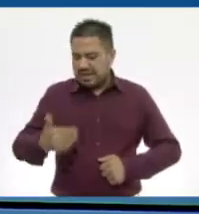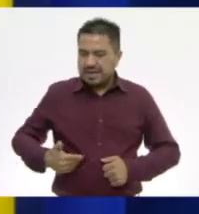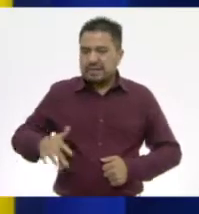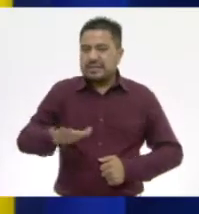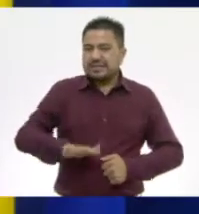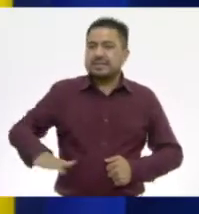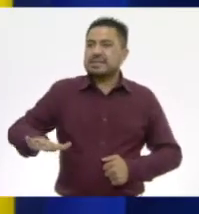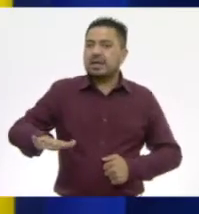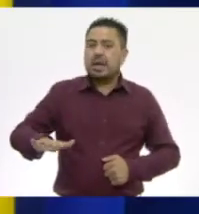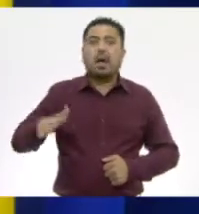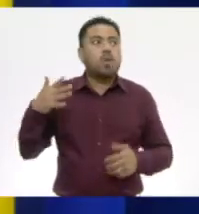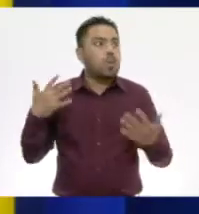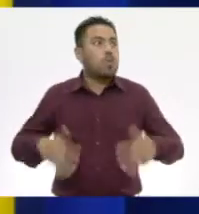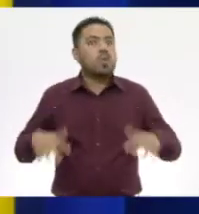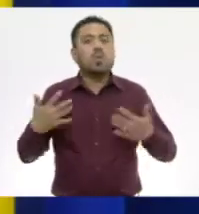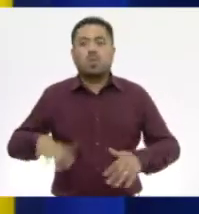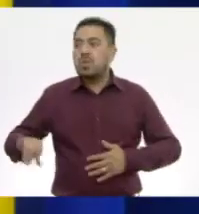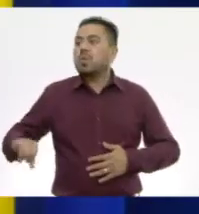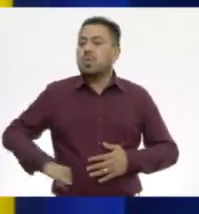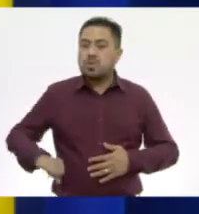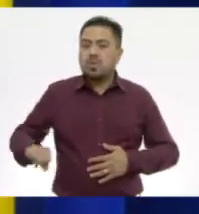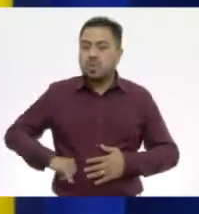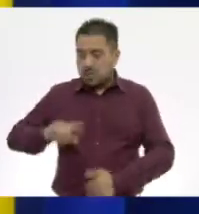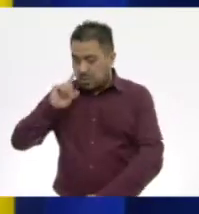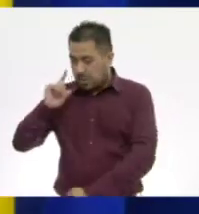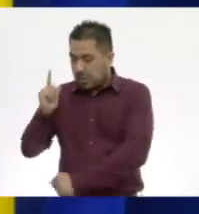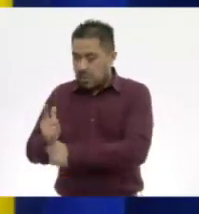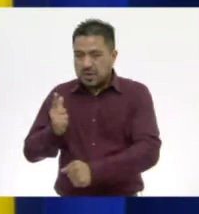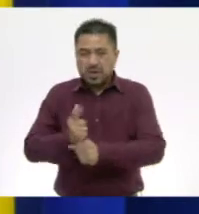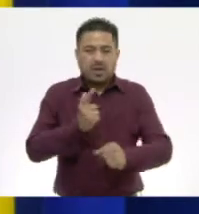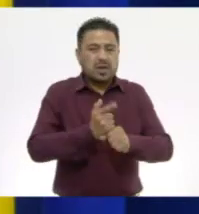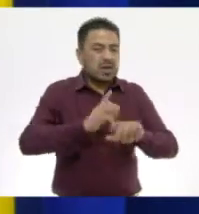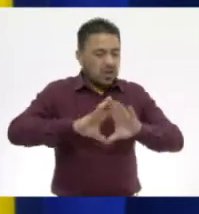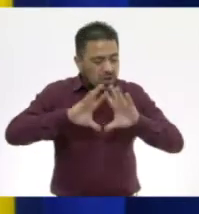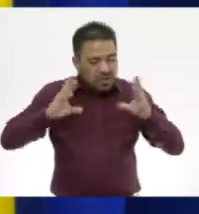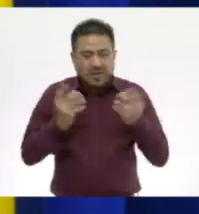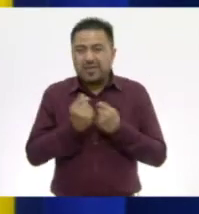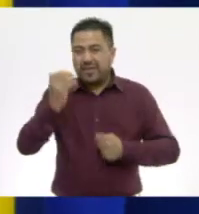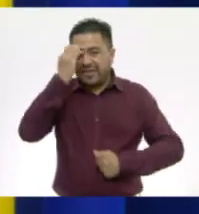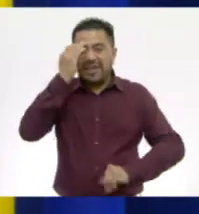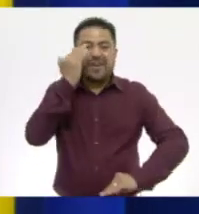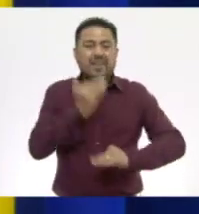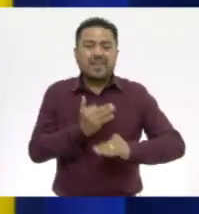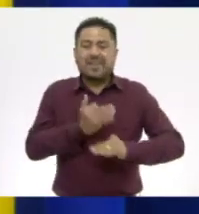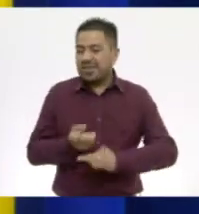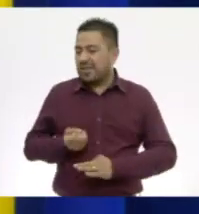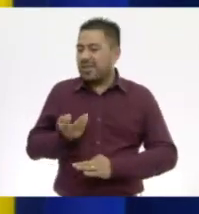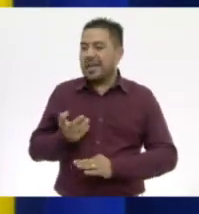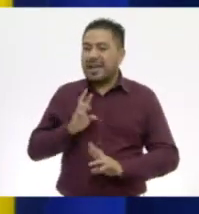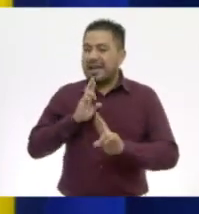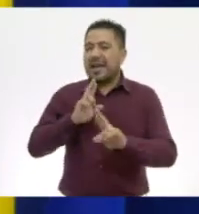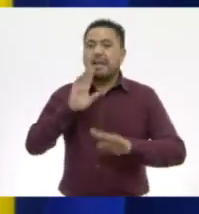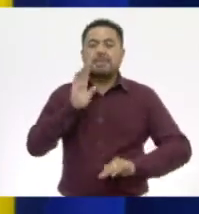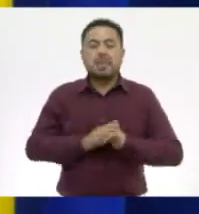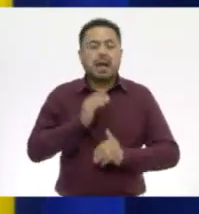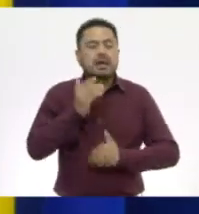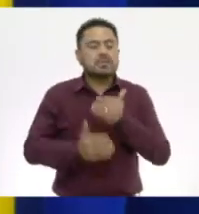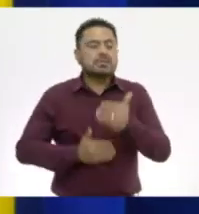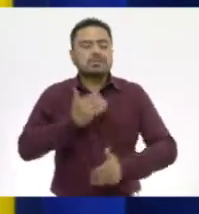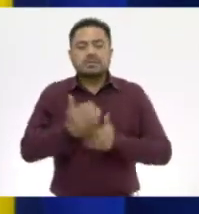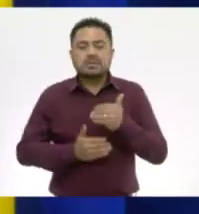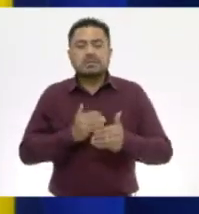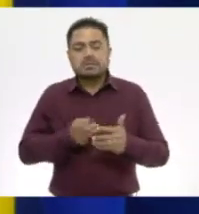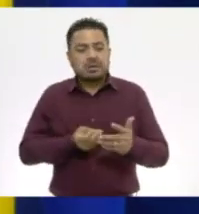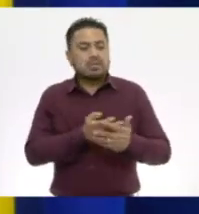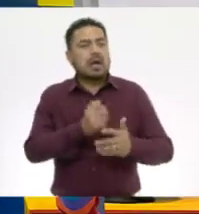presidentes. Qué interesante darnos cuenta de todo lo que conocemos hoy es el resultado de largos procesos que se han dado en